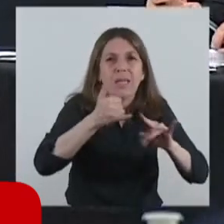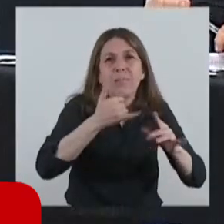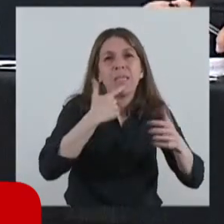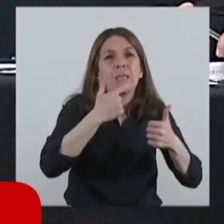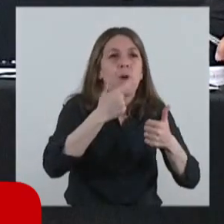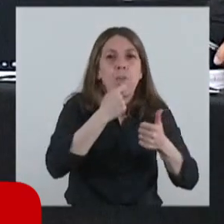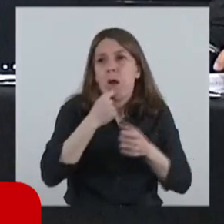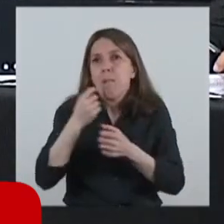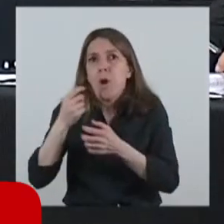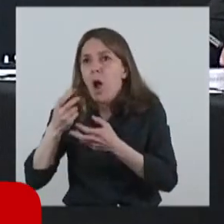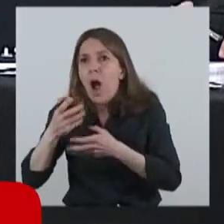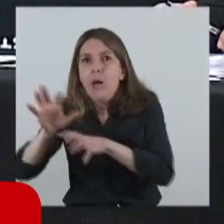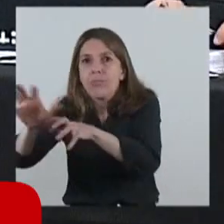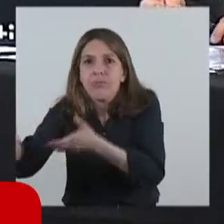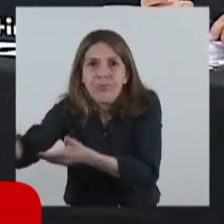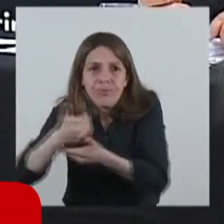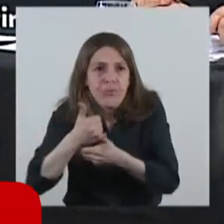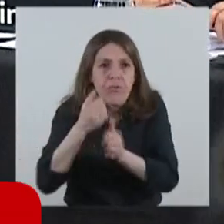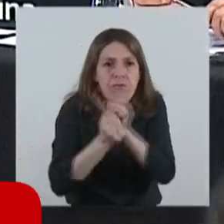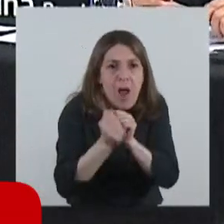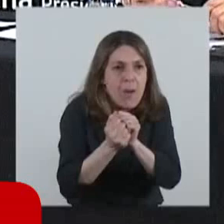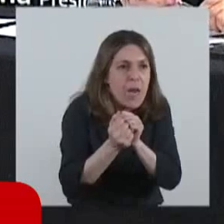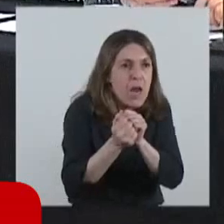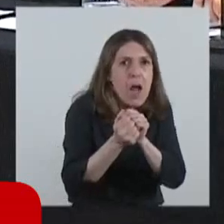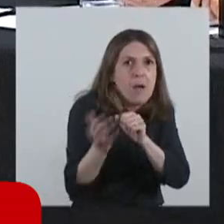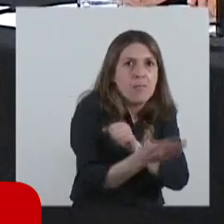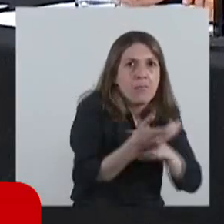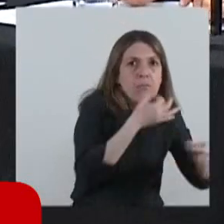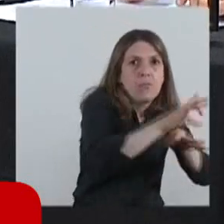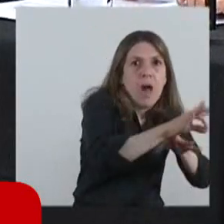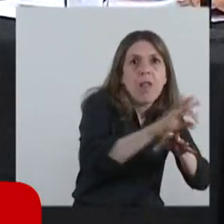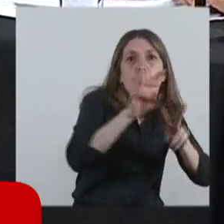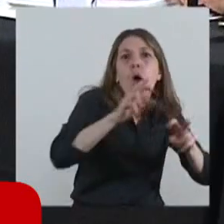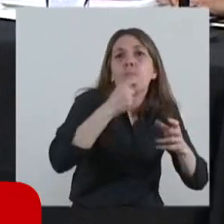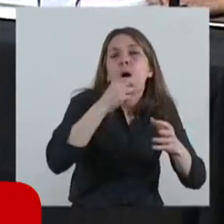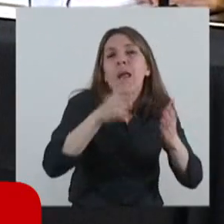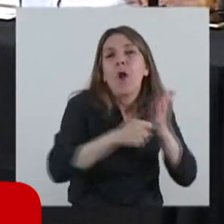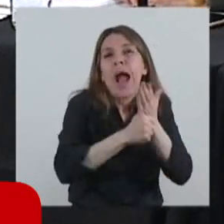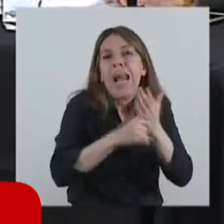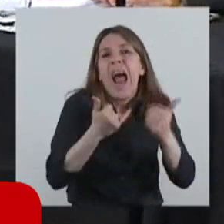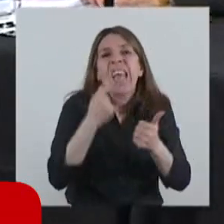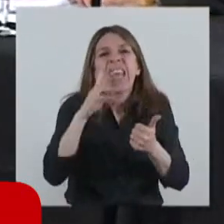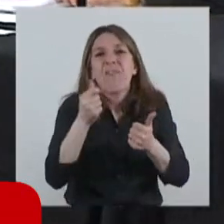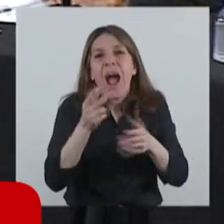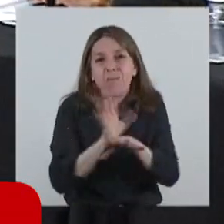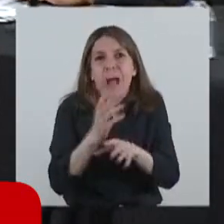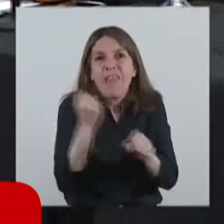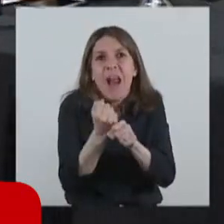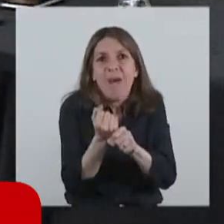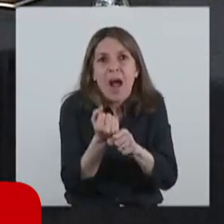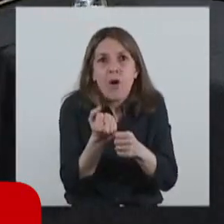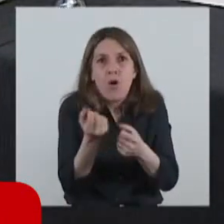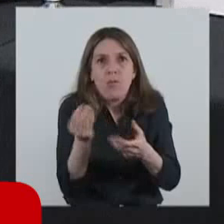agregado de valor, a la transformación de materias primas en carnes, que es un sector que tiene una gran oportunidad y vemos